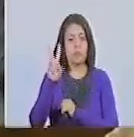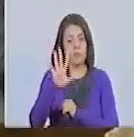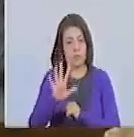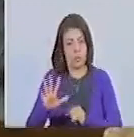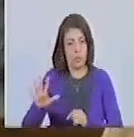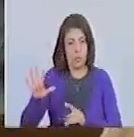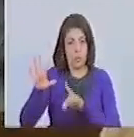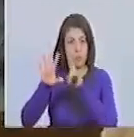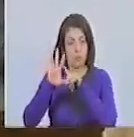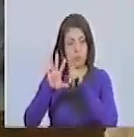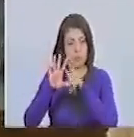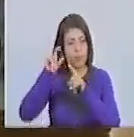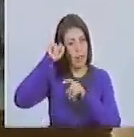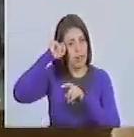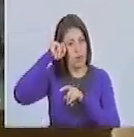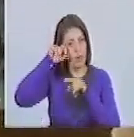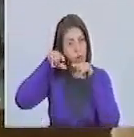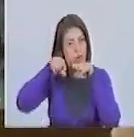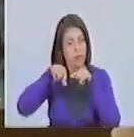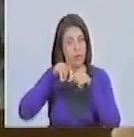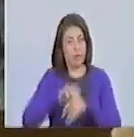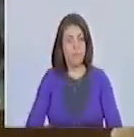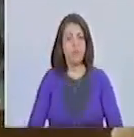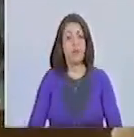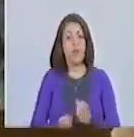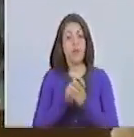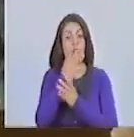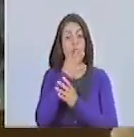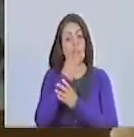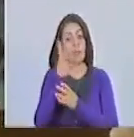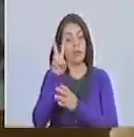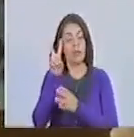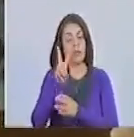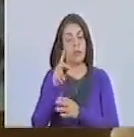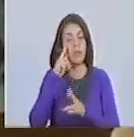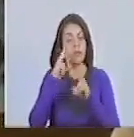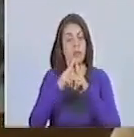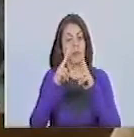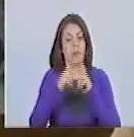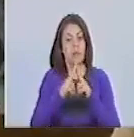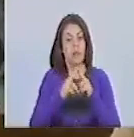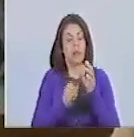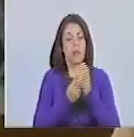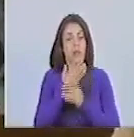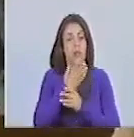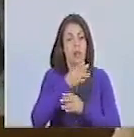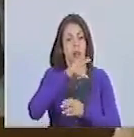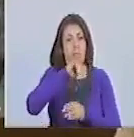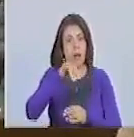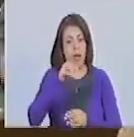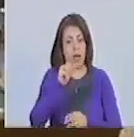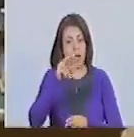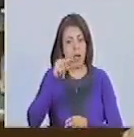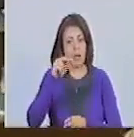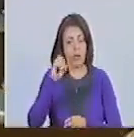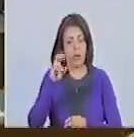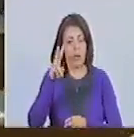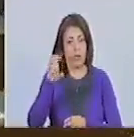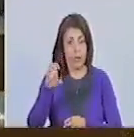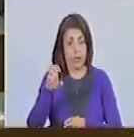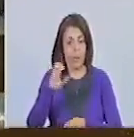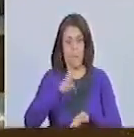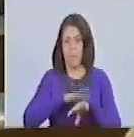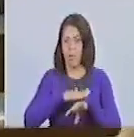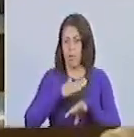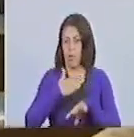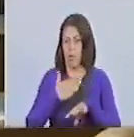Venezuela. Recordar que originalmente la flor de Venezuela fue conocida como la flor de Hanover y fue